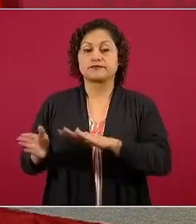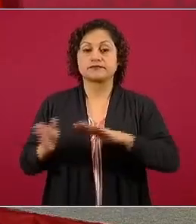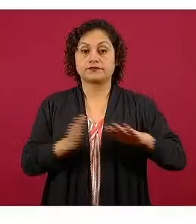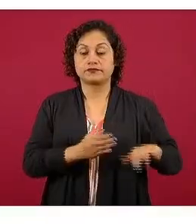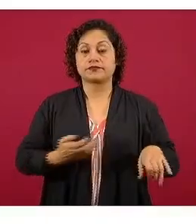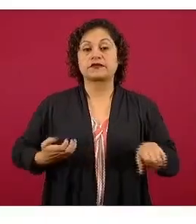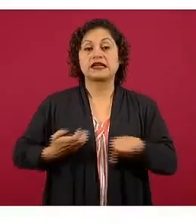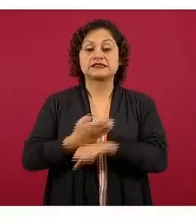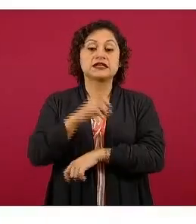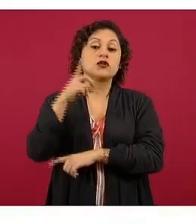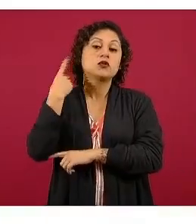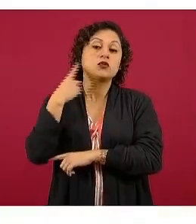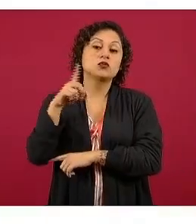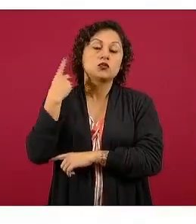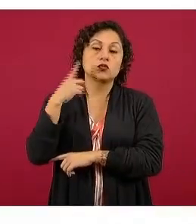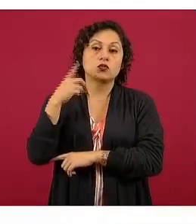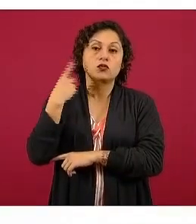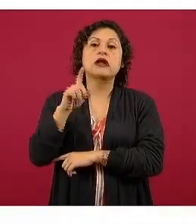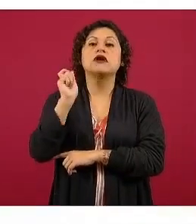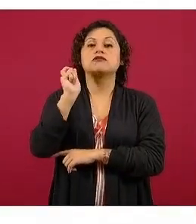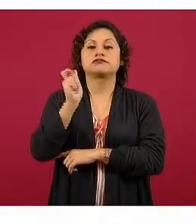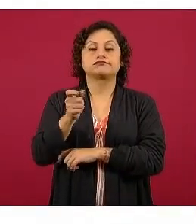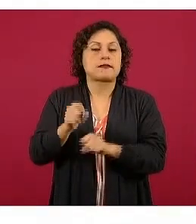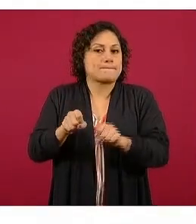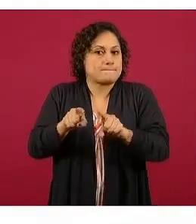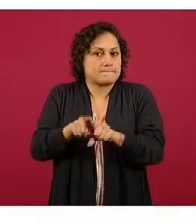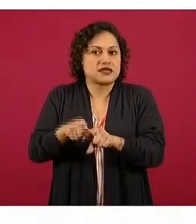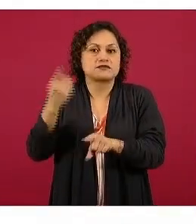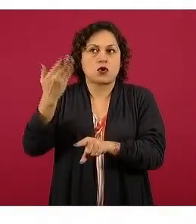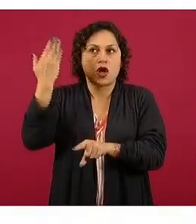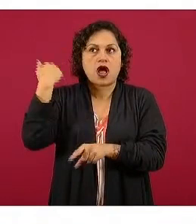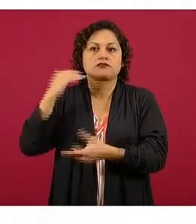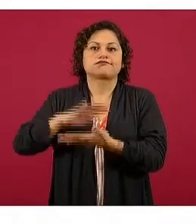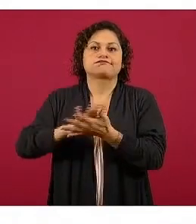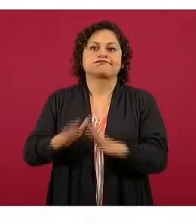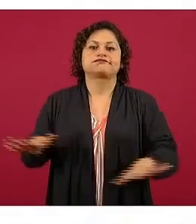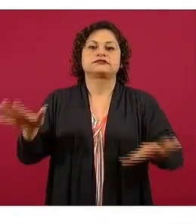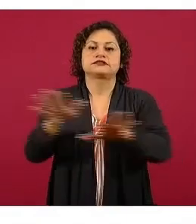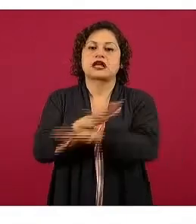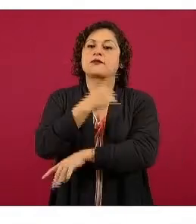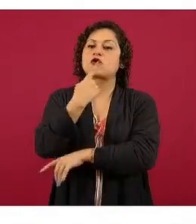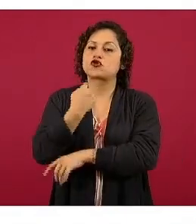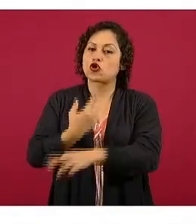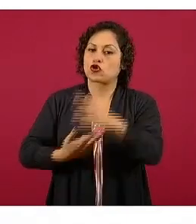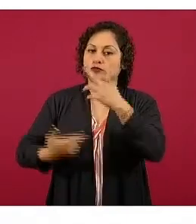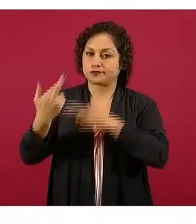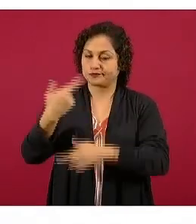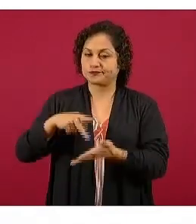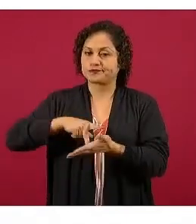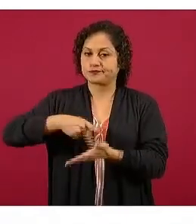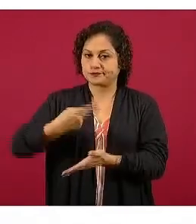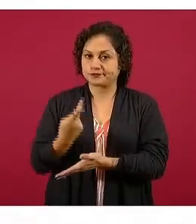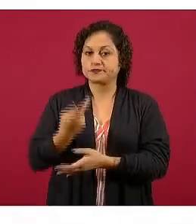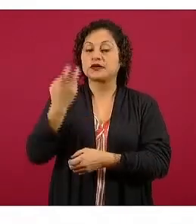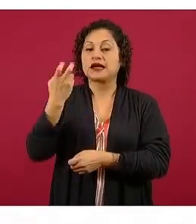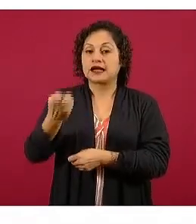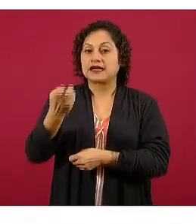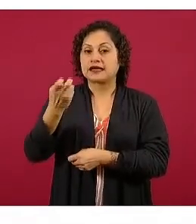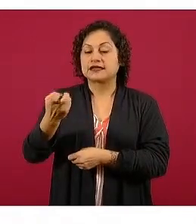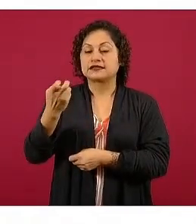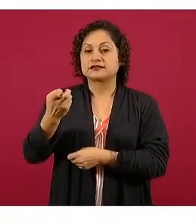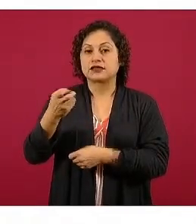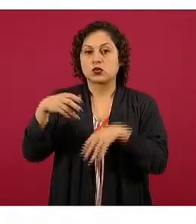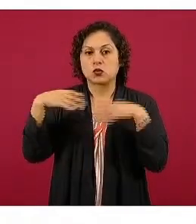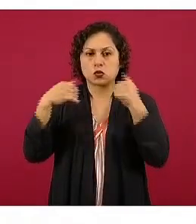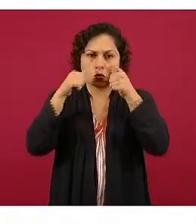Durango también fue de los estados que pasó a semáforo rojo, y que de repente también hubo una acción muy importante